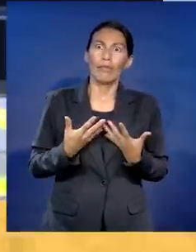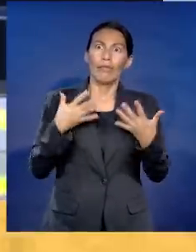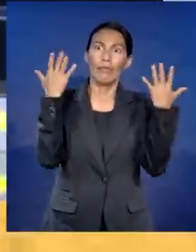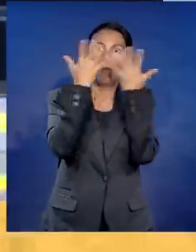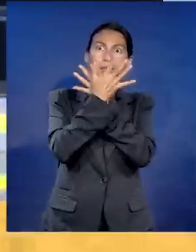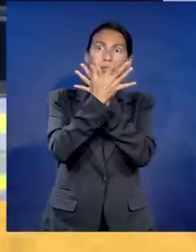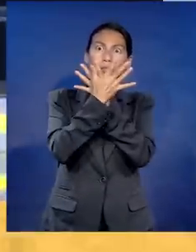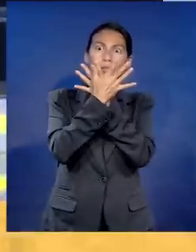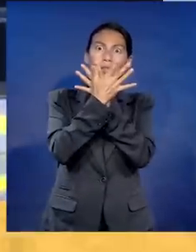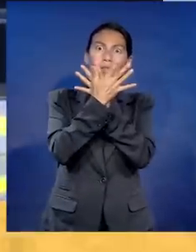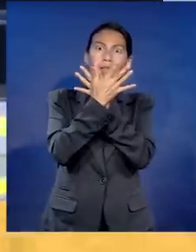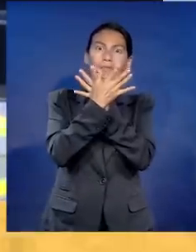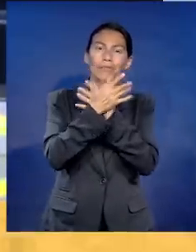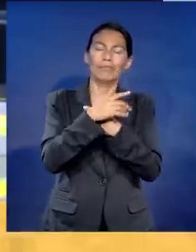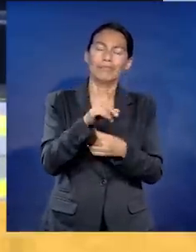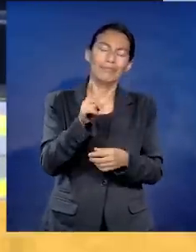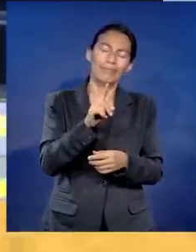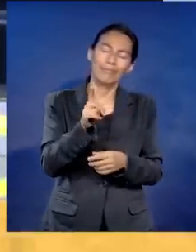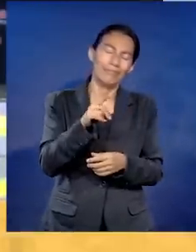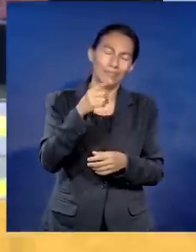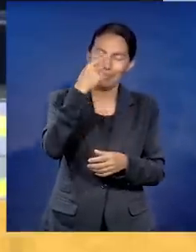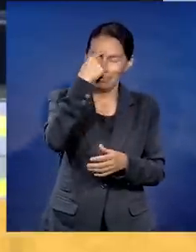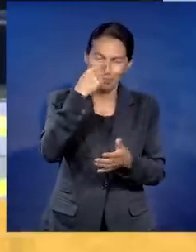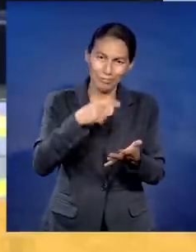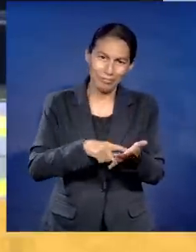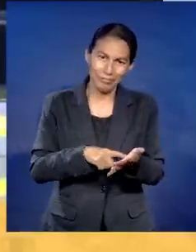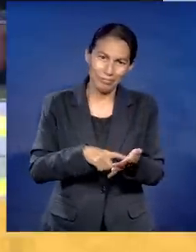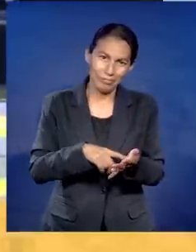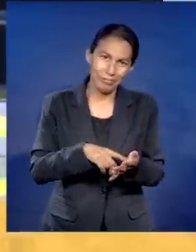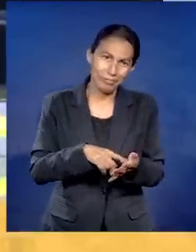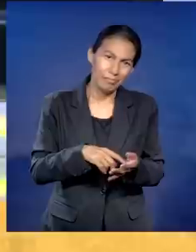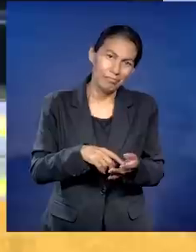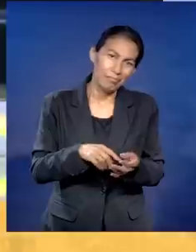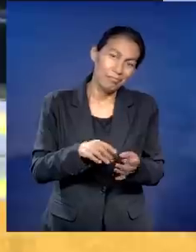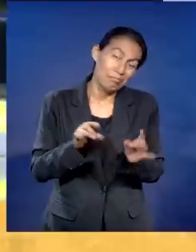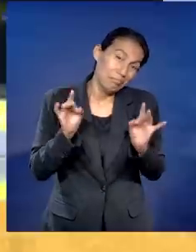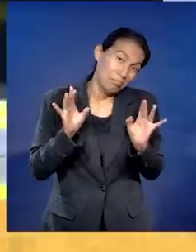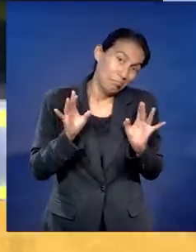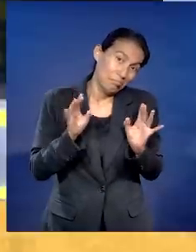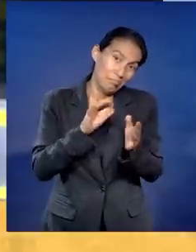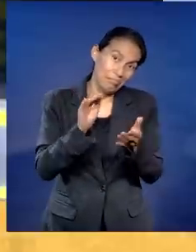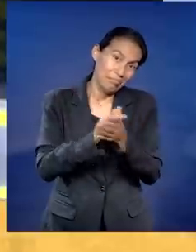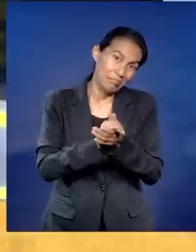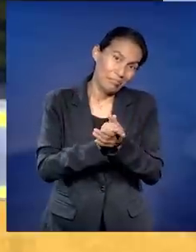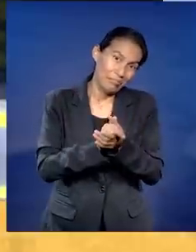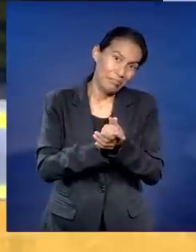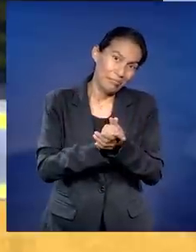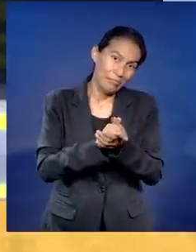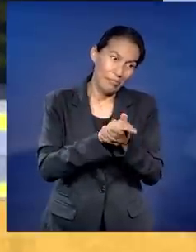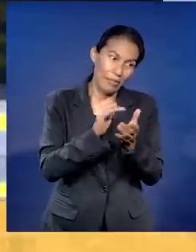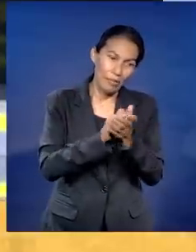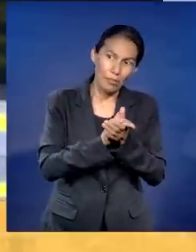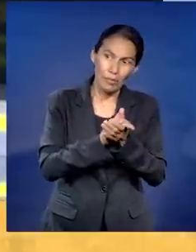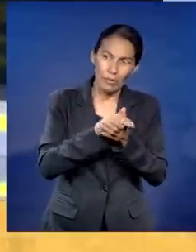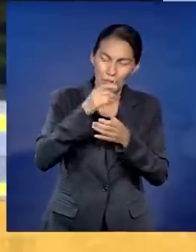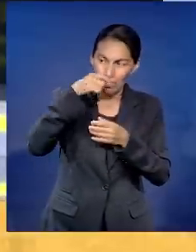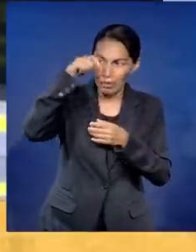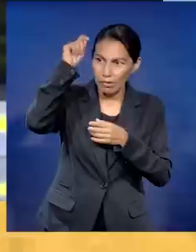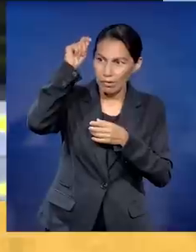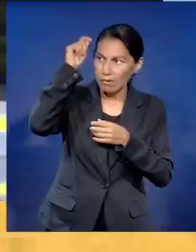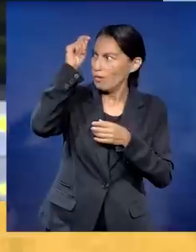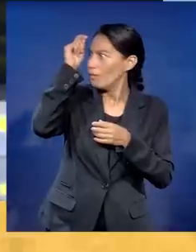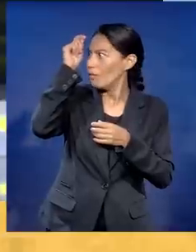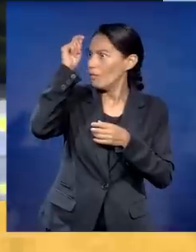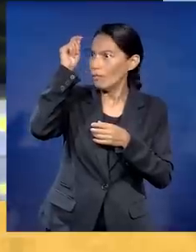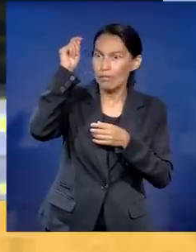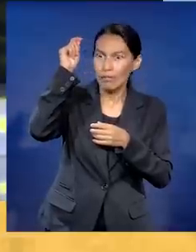Y luego ya como que vio mi cara de impacto, dice, no se crea, cásese, de todos modos lo va a hacer. El esposo voltea, levanta el